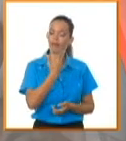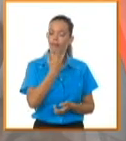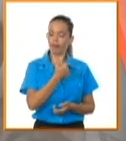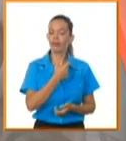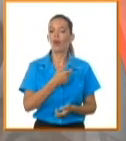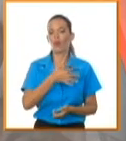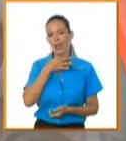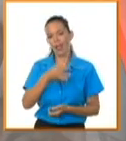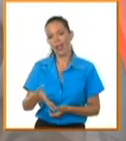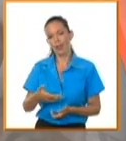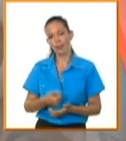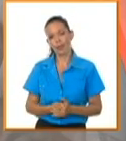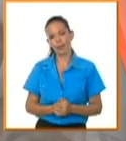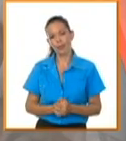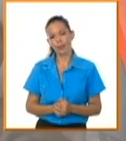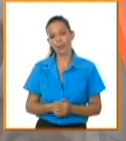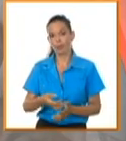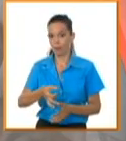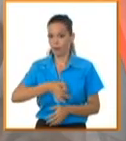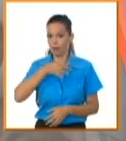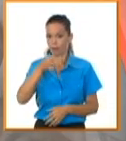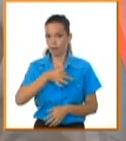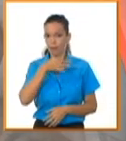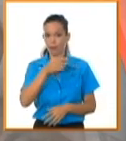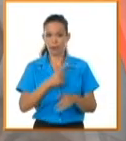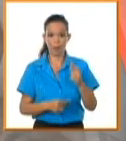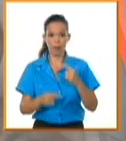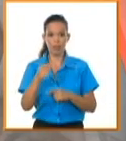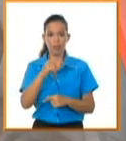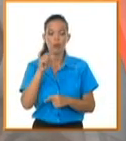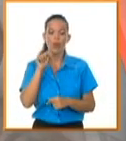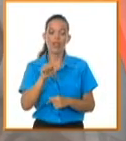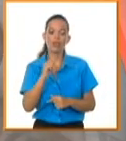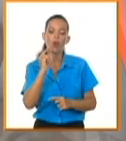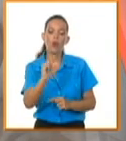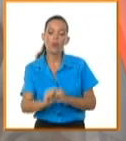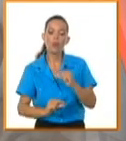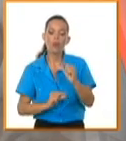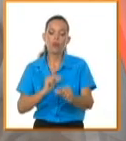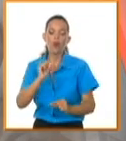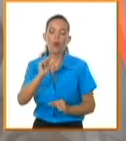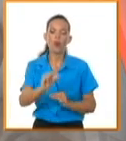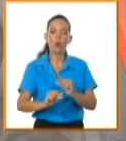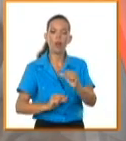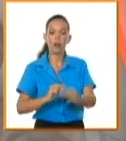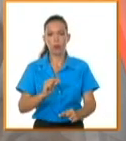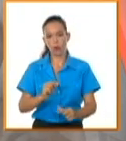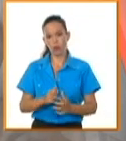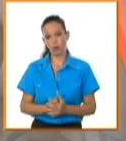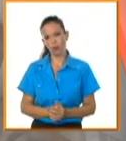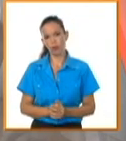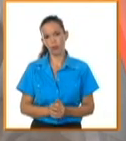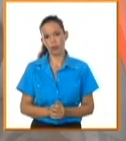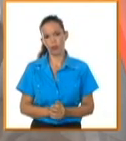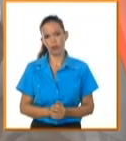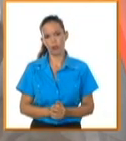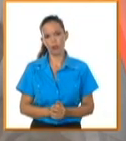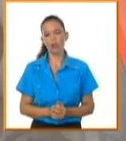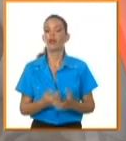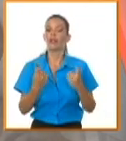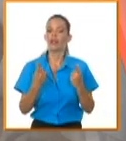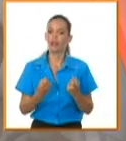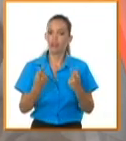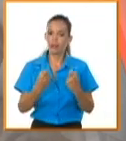buen ejemplo donde en principio de que esto es gradual y es en esta vez en lo que también tenemos que hacer más